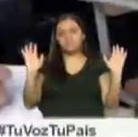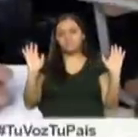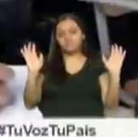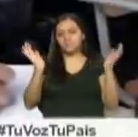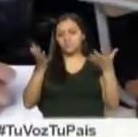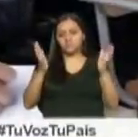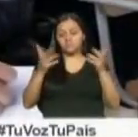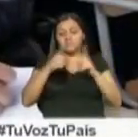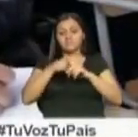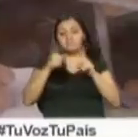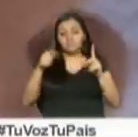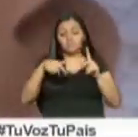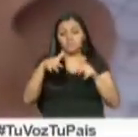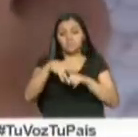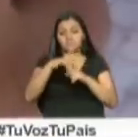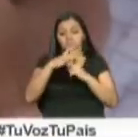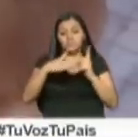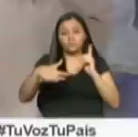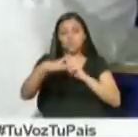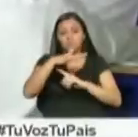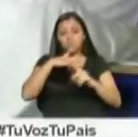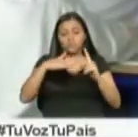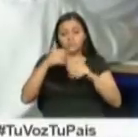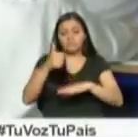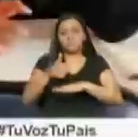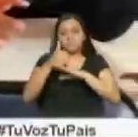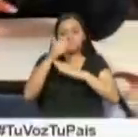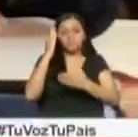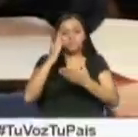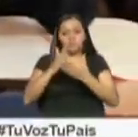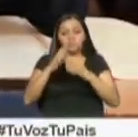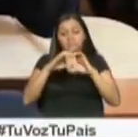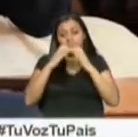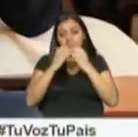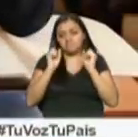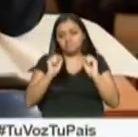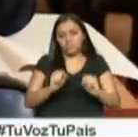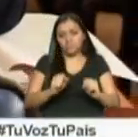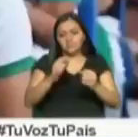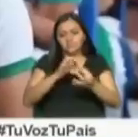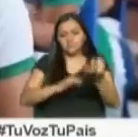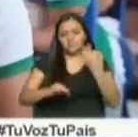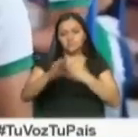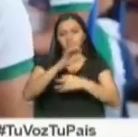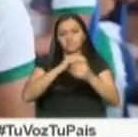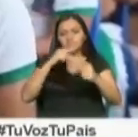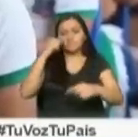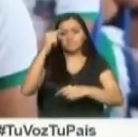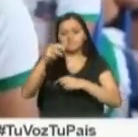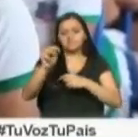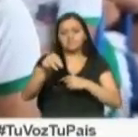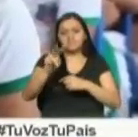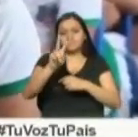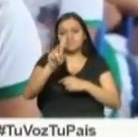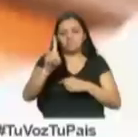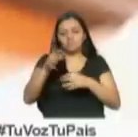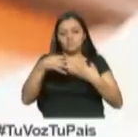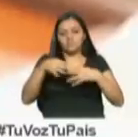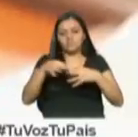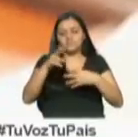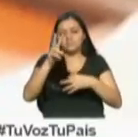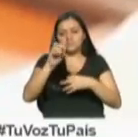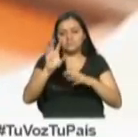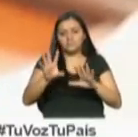actividades. En esta situación, las máximas autoridades podrán suspender las actividades y reanudarlas el día martes 21 de febrero